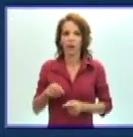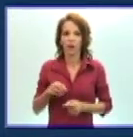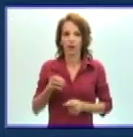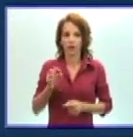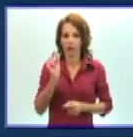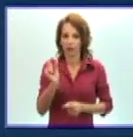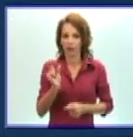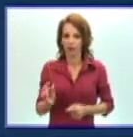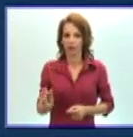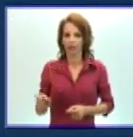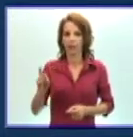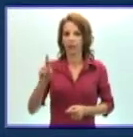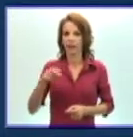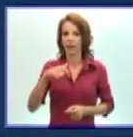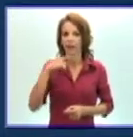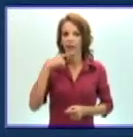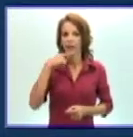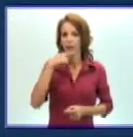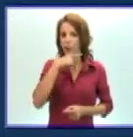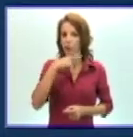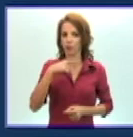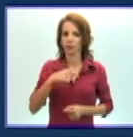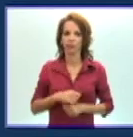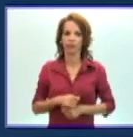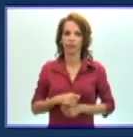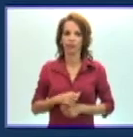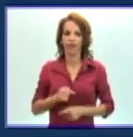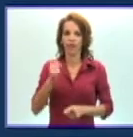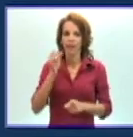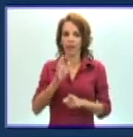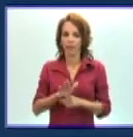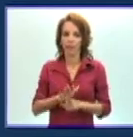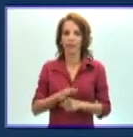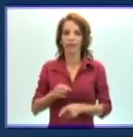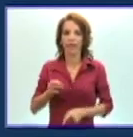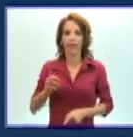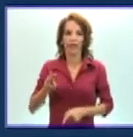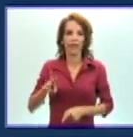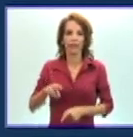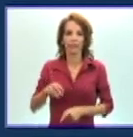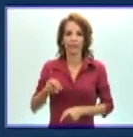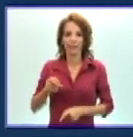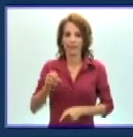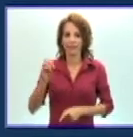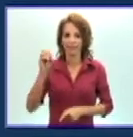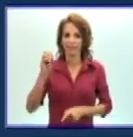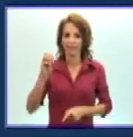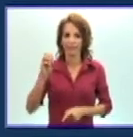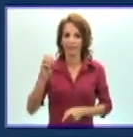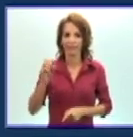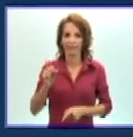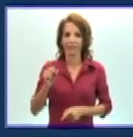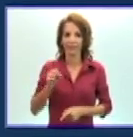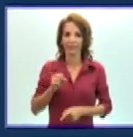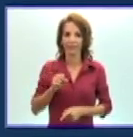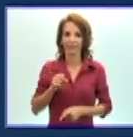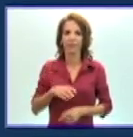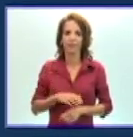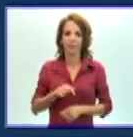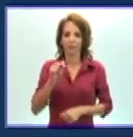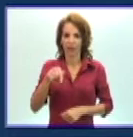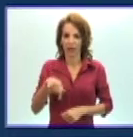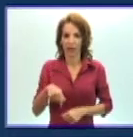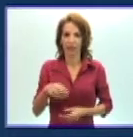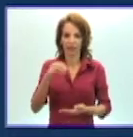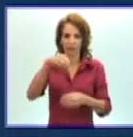en 30 y termina en 60 segundos. Pero observen la escala interior. Ahí,